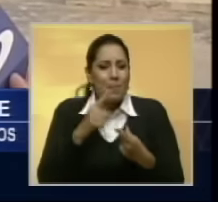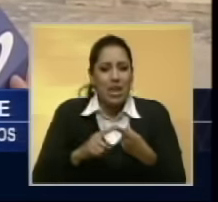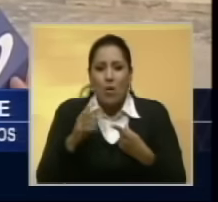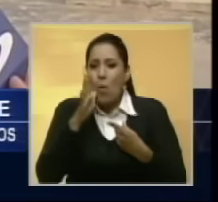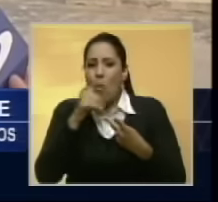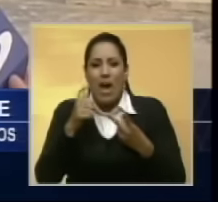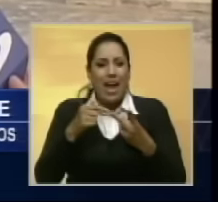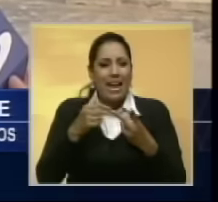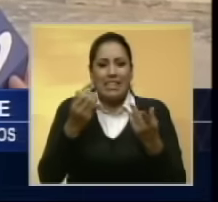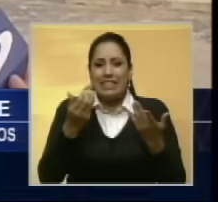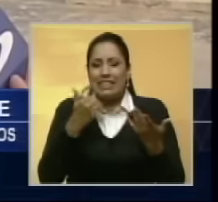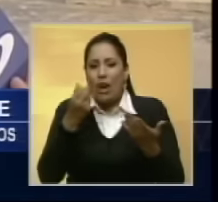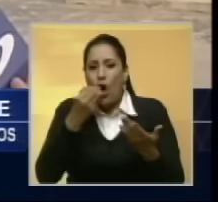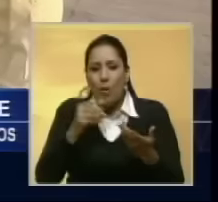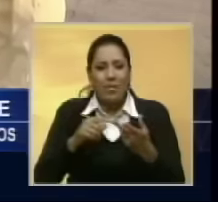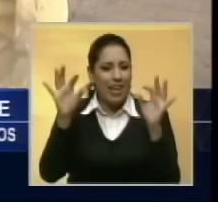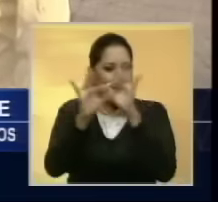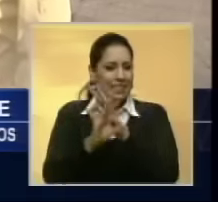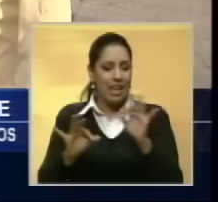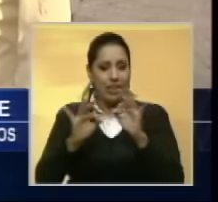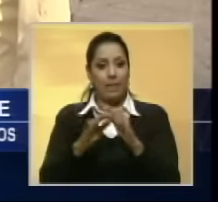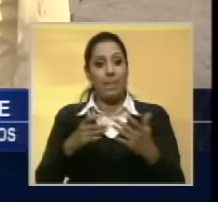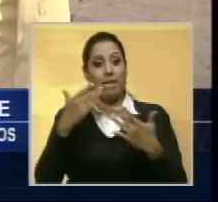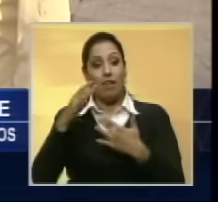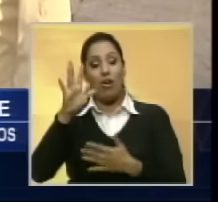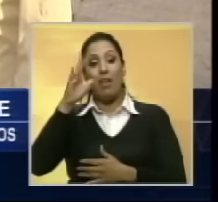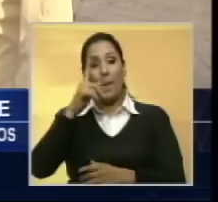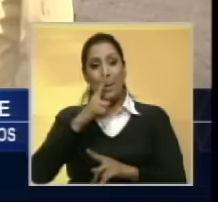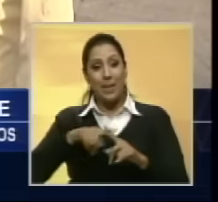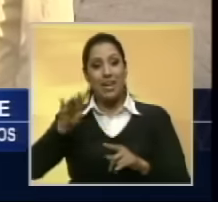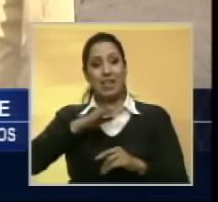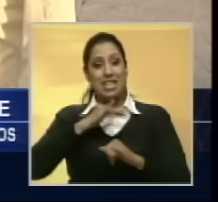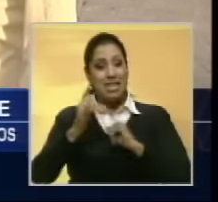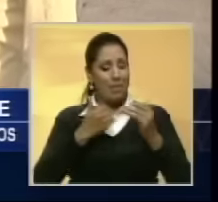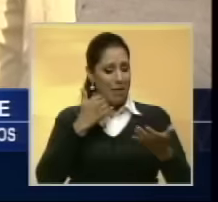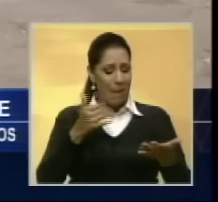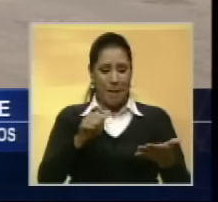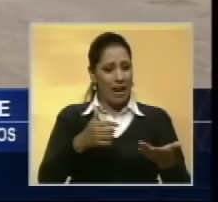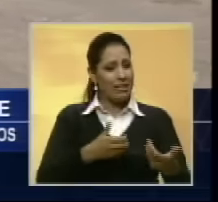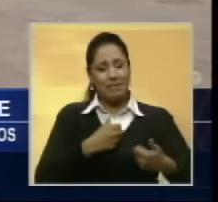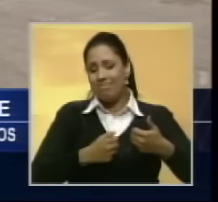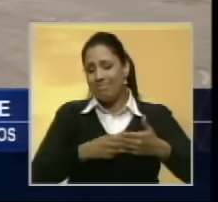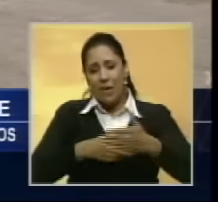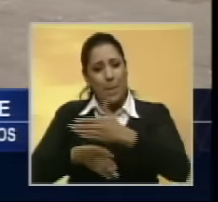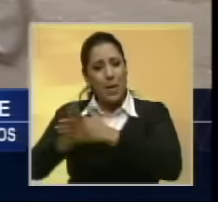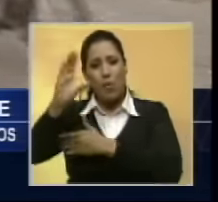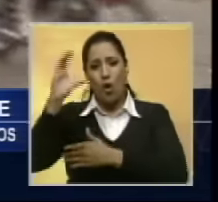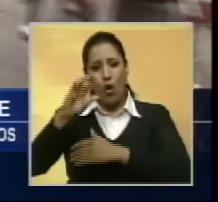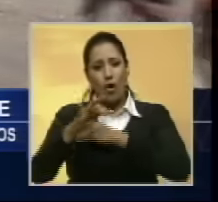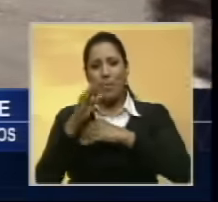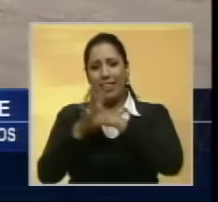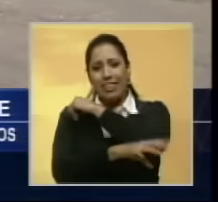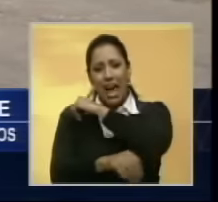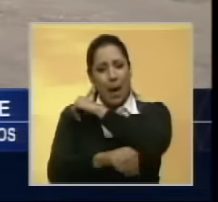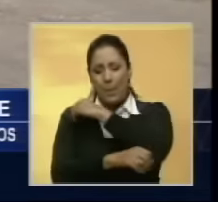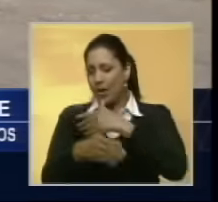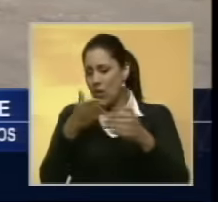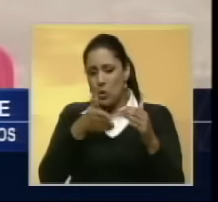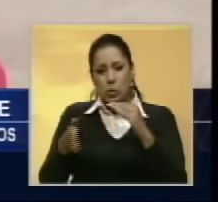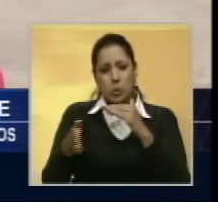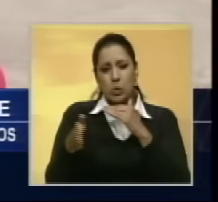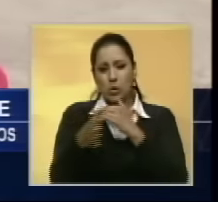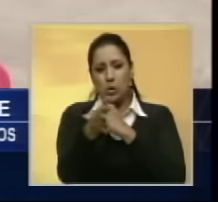no hay medicamentos, no hay nada. Explicó que ante las condiciones de su hijo decidieron entrar a Colombia en forma ilegal, ella,